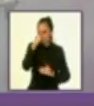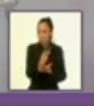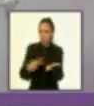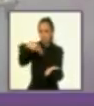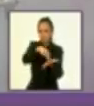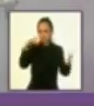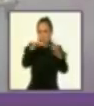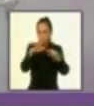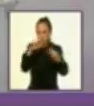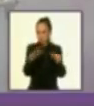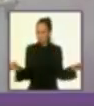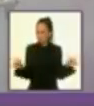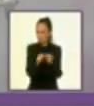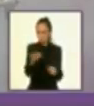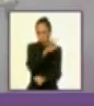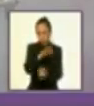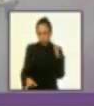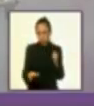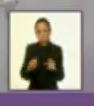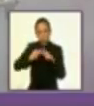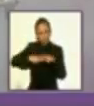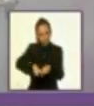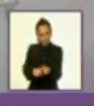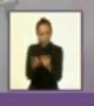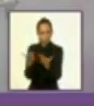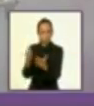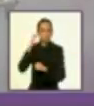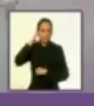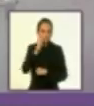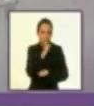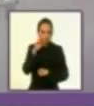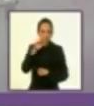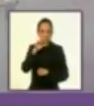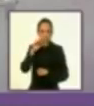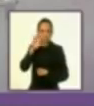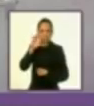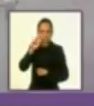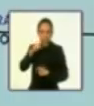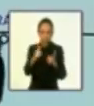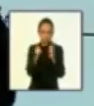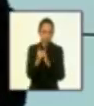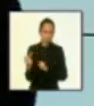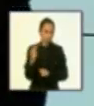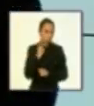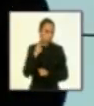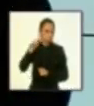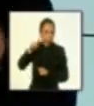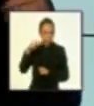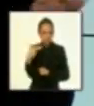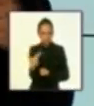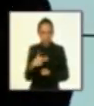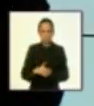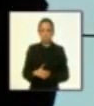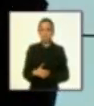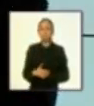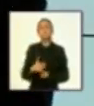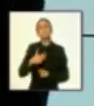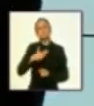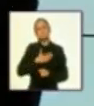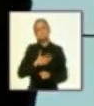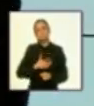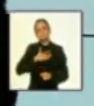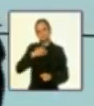y no descartemos que Mikel Arreola acabe en segundo lugar dentro de 3 o 4 semanas. No es probable. No hay que